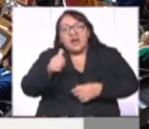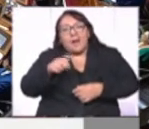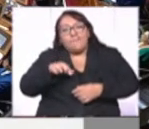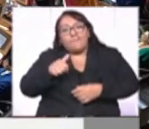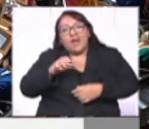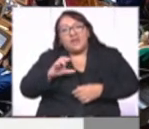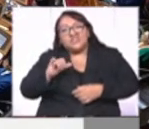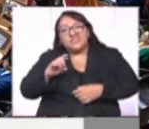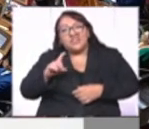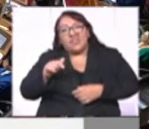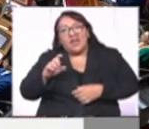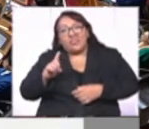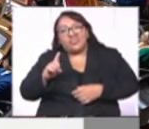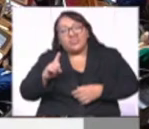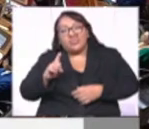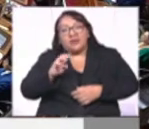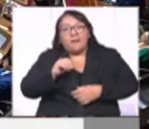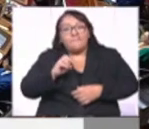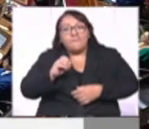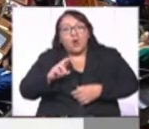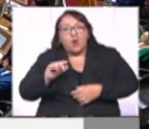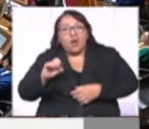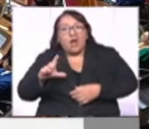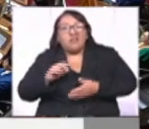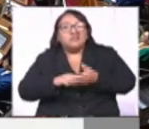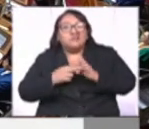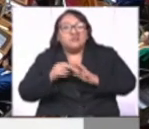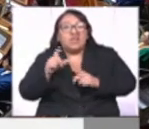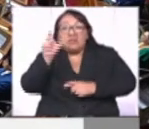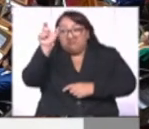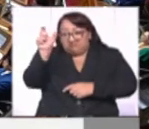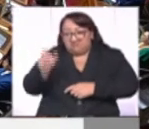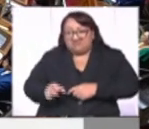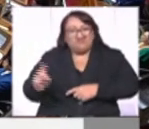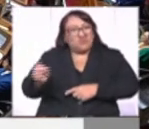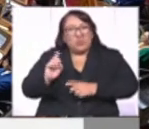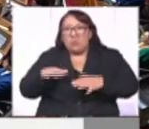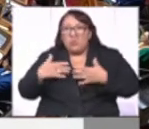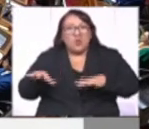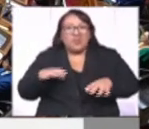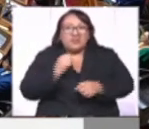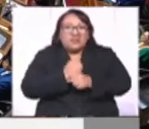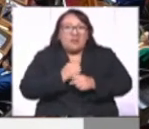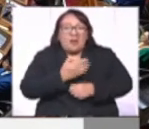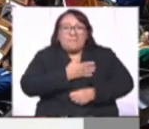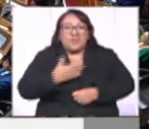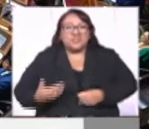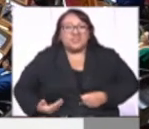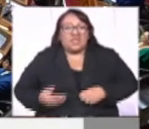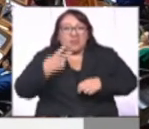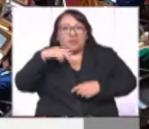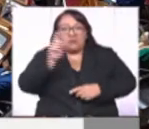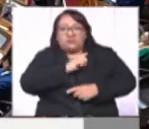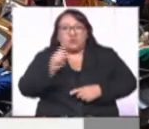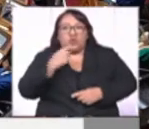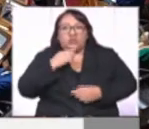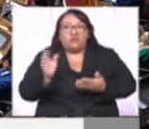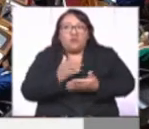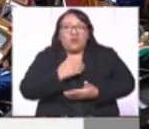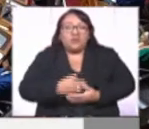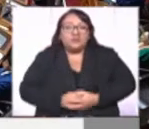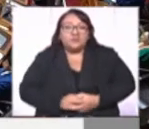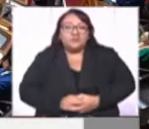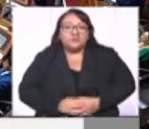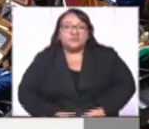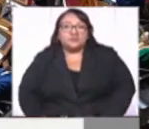de la señora Dinercilia Boluarte Segarra, conforme a los fundamentos de hecho expuestos, y declare la vacancia de la Presidencia de la República